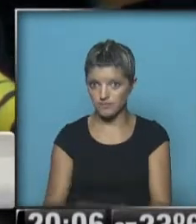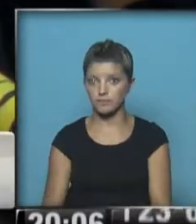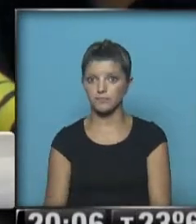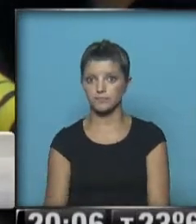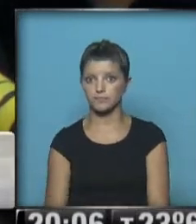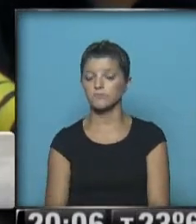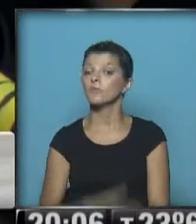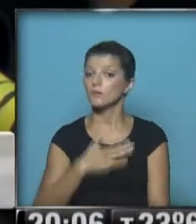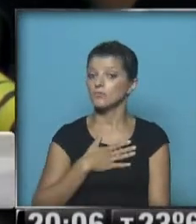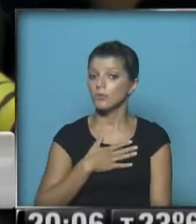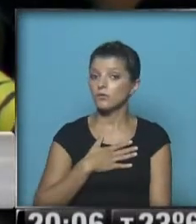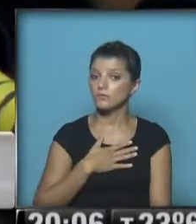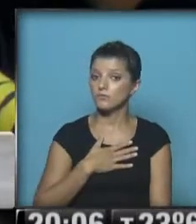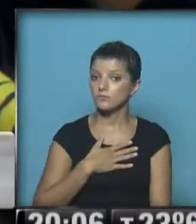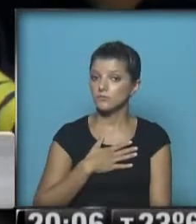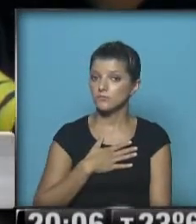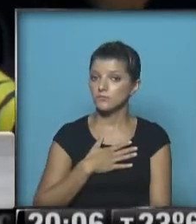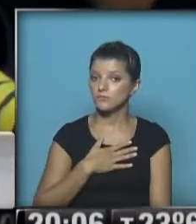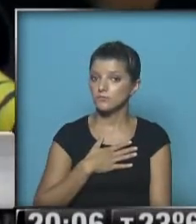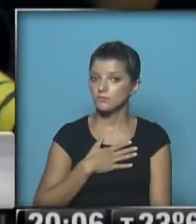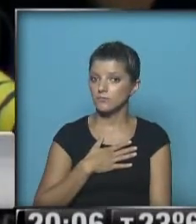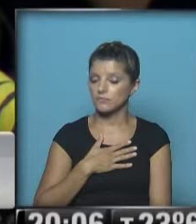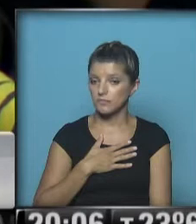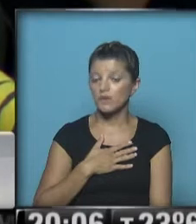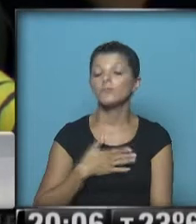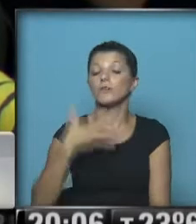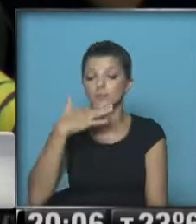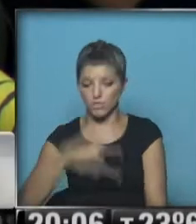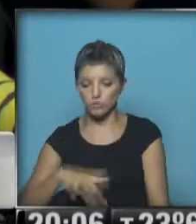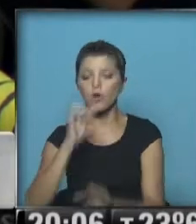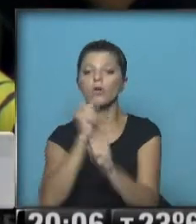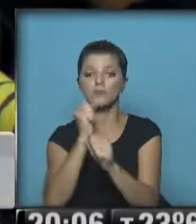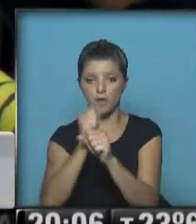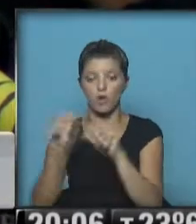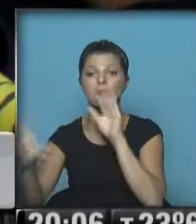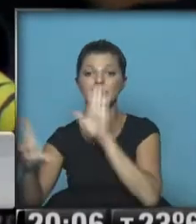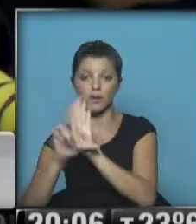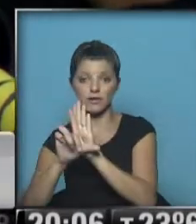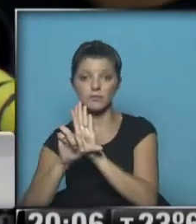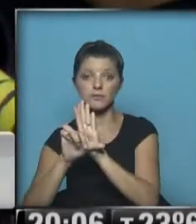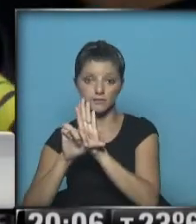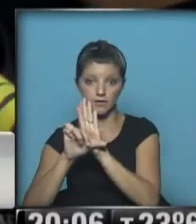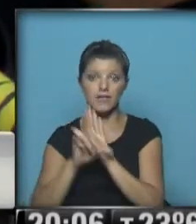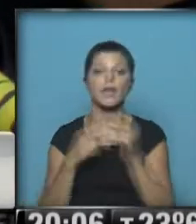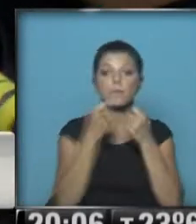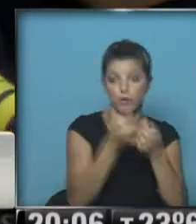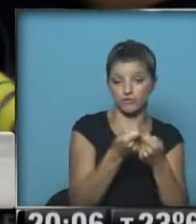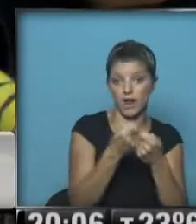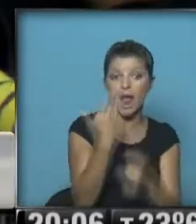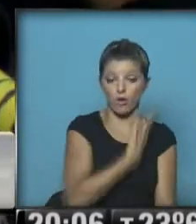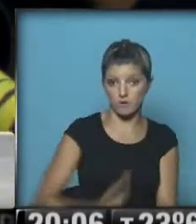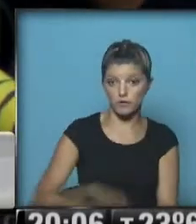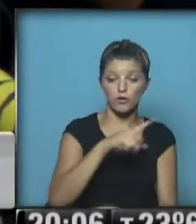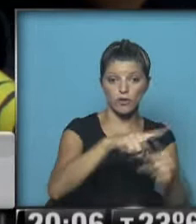entiendo con el trabajo de legisladores del oficialismo que se encuentran debatiendo y dando